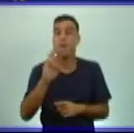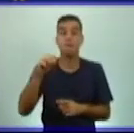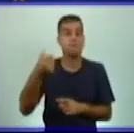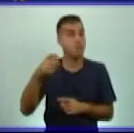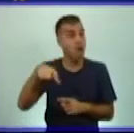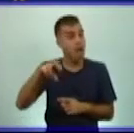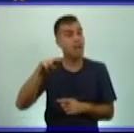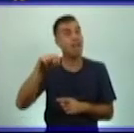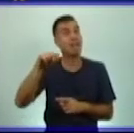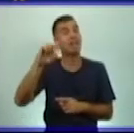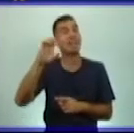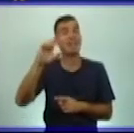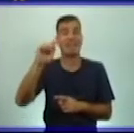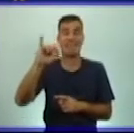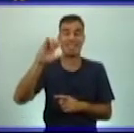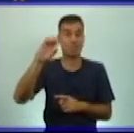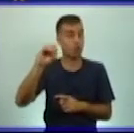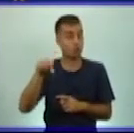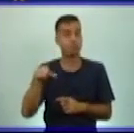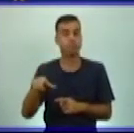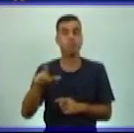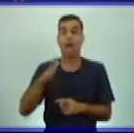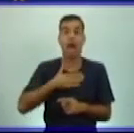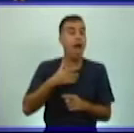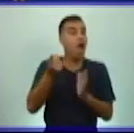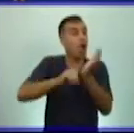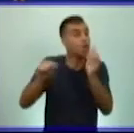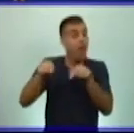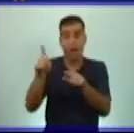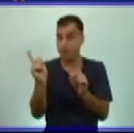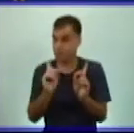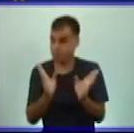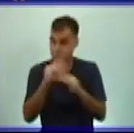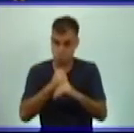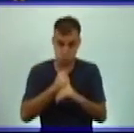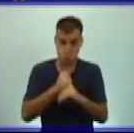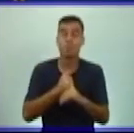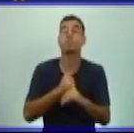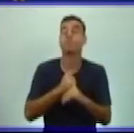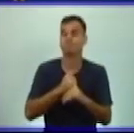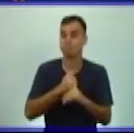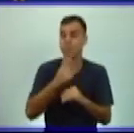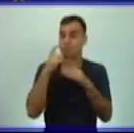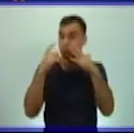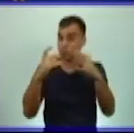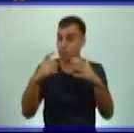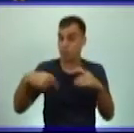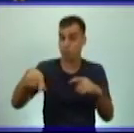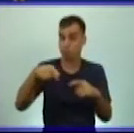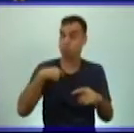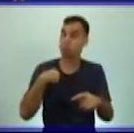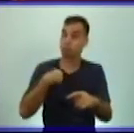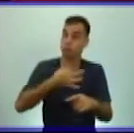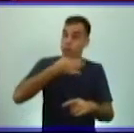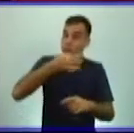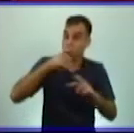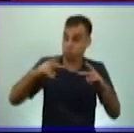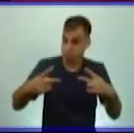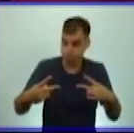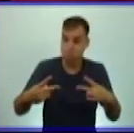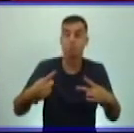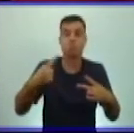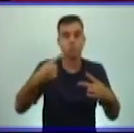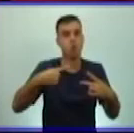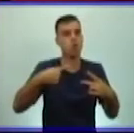Hay FEN, pero no hay corriente. Aquí es importante recordarles, estudiantes, que nosotros les decimos a